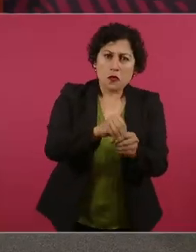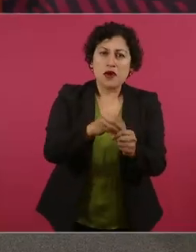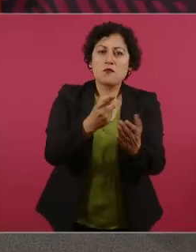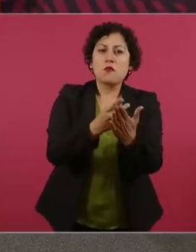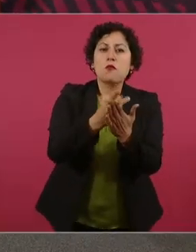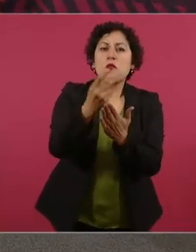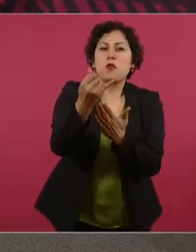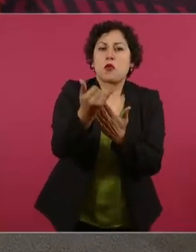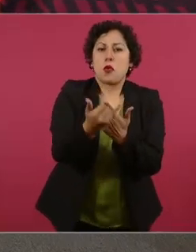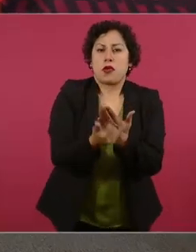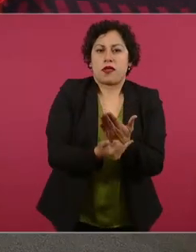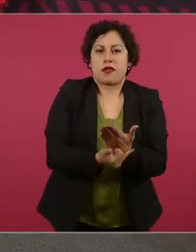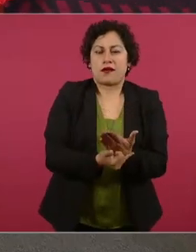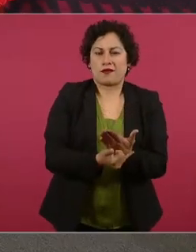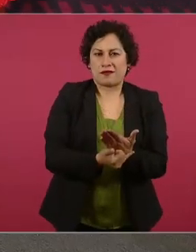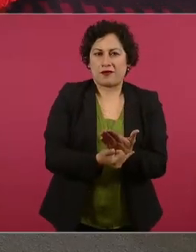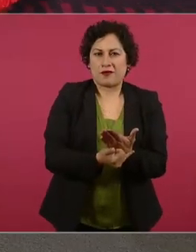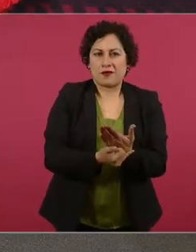distintos.